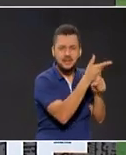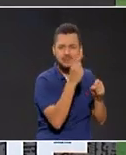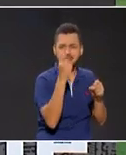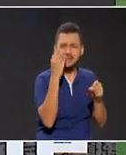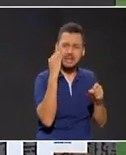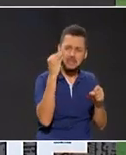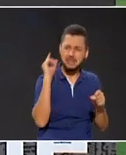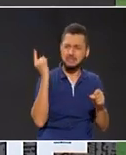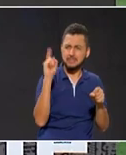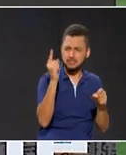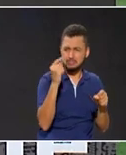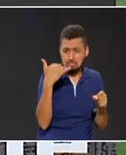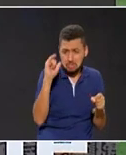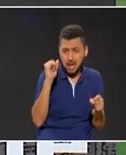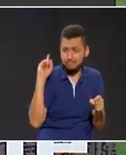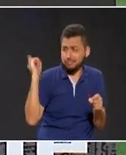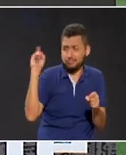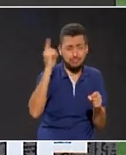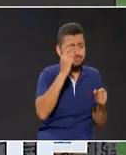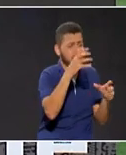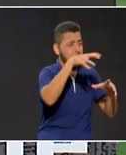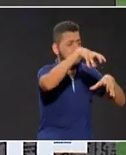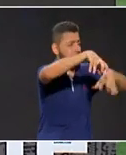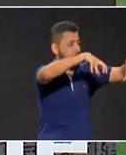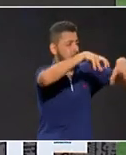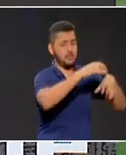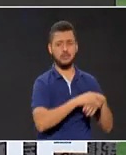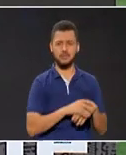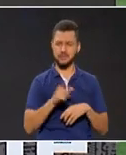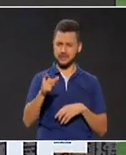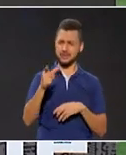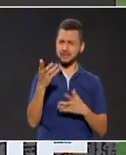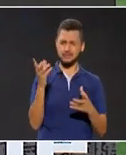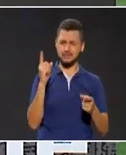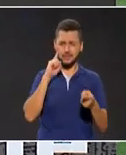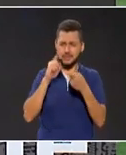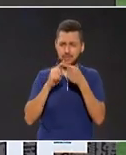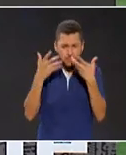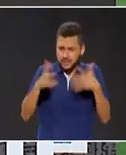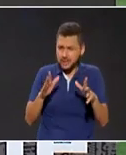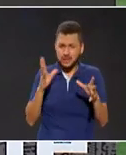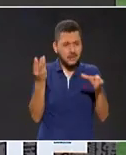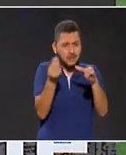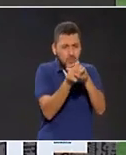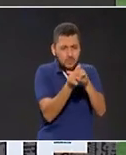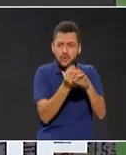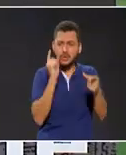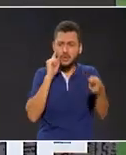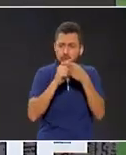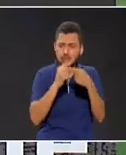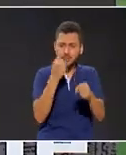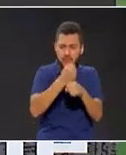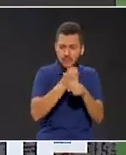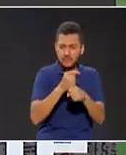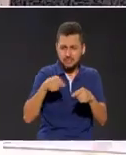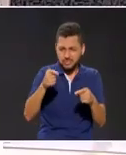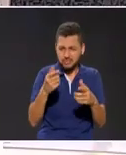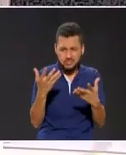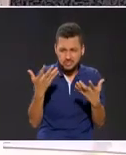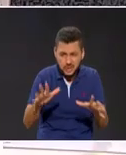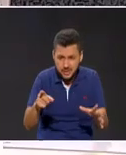y realmente existen. ¿Cambiaría entonces los que están? ¿Crearían nuevos? ¿Quitarían algunos? Todas